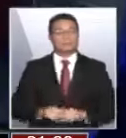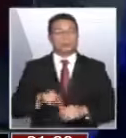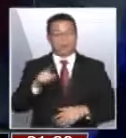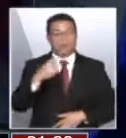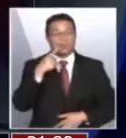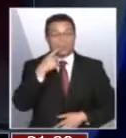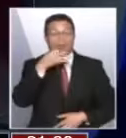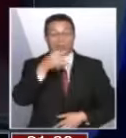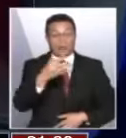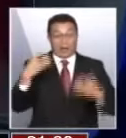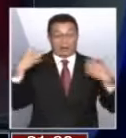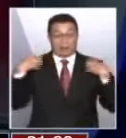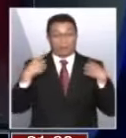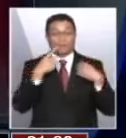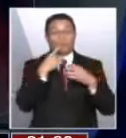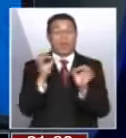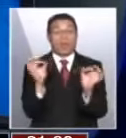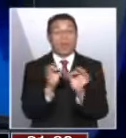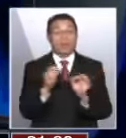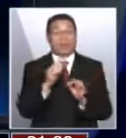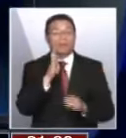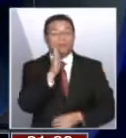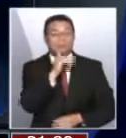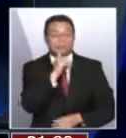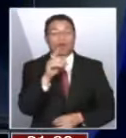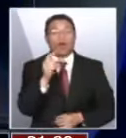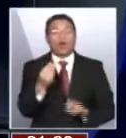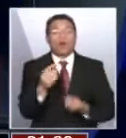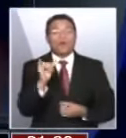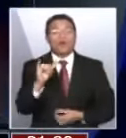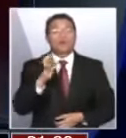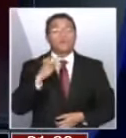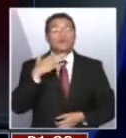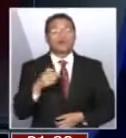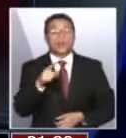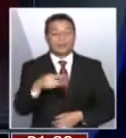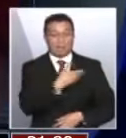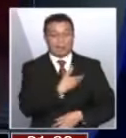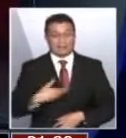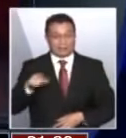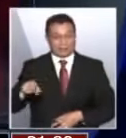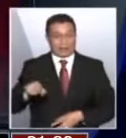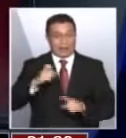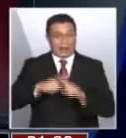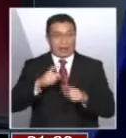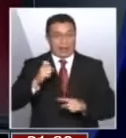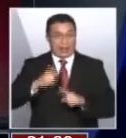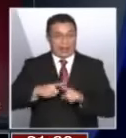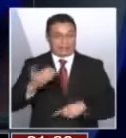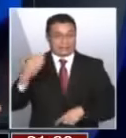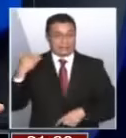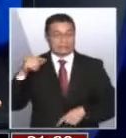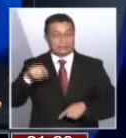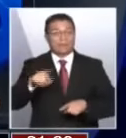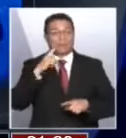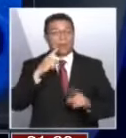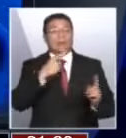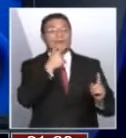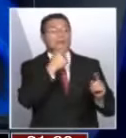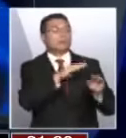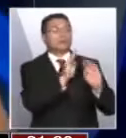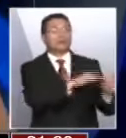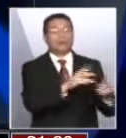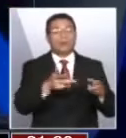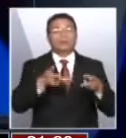su responsabilidad de explicar cómo y por qué una empresa durante su presidencia logró convertir su interés particular